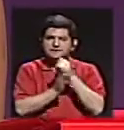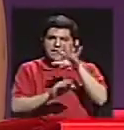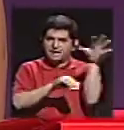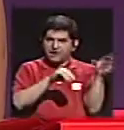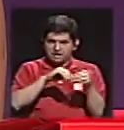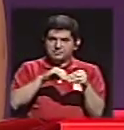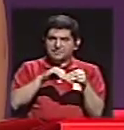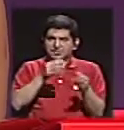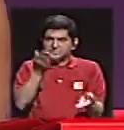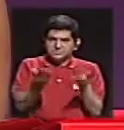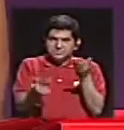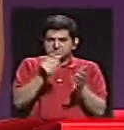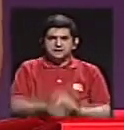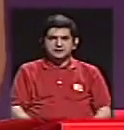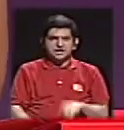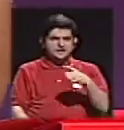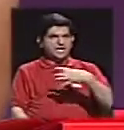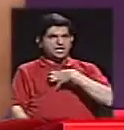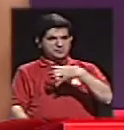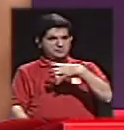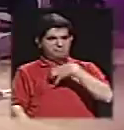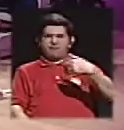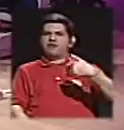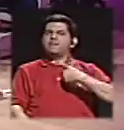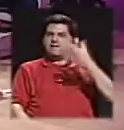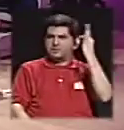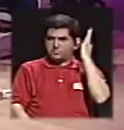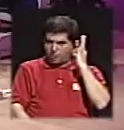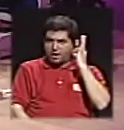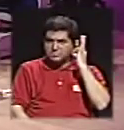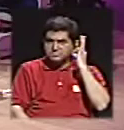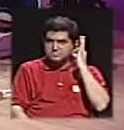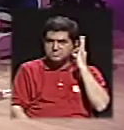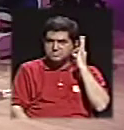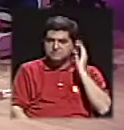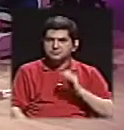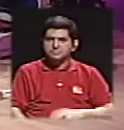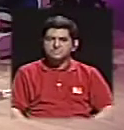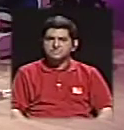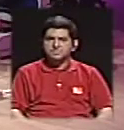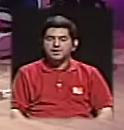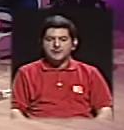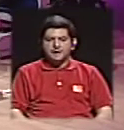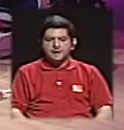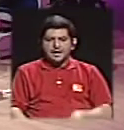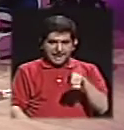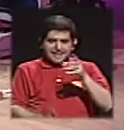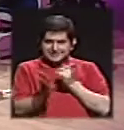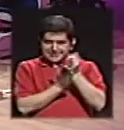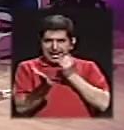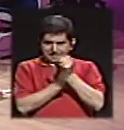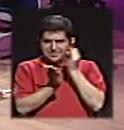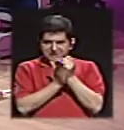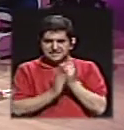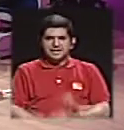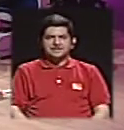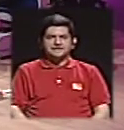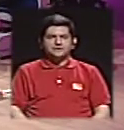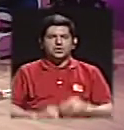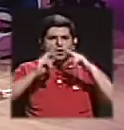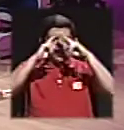además ese reclamo por parte de las mujeres de... Esta es una investigación que se dirige